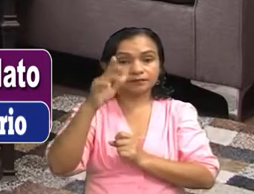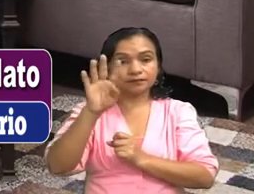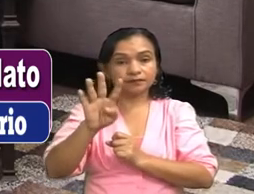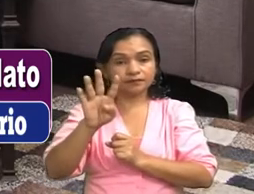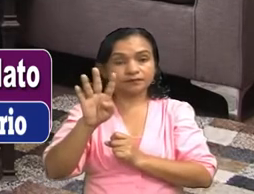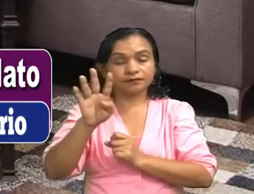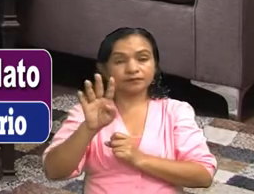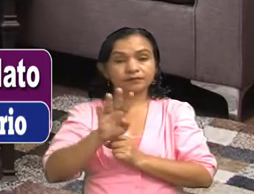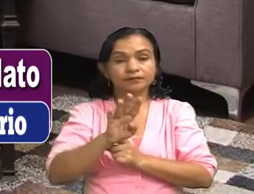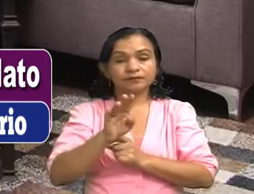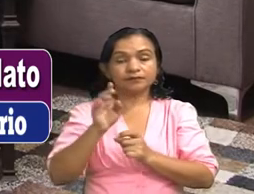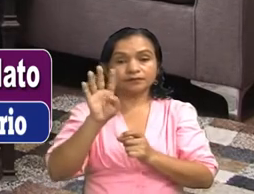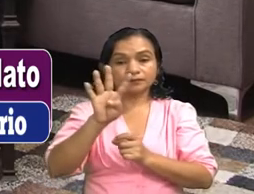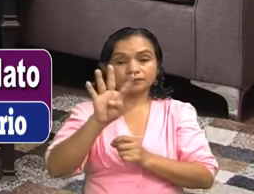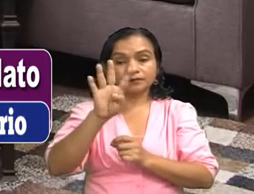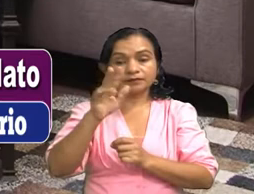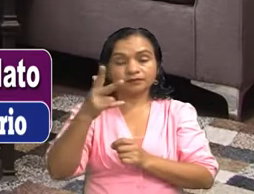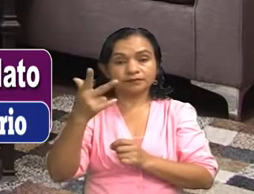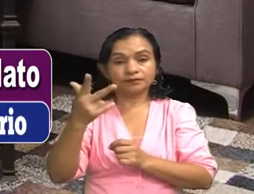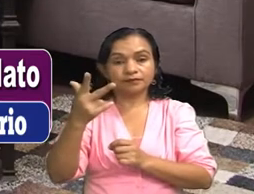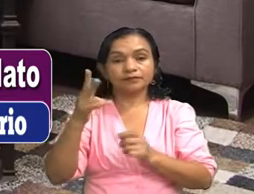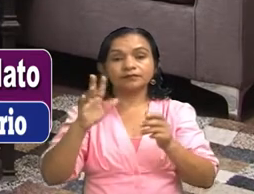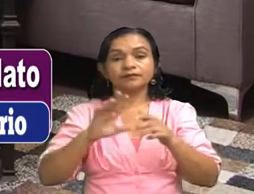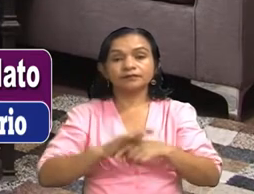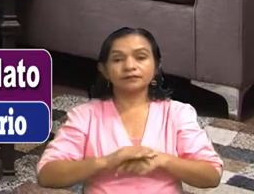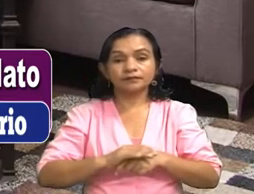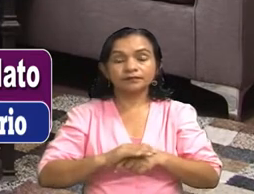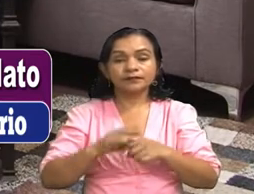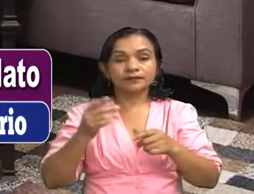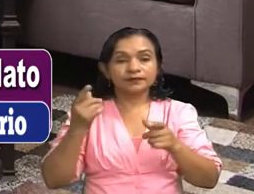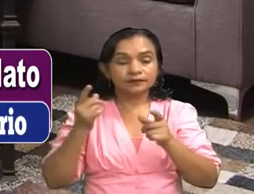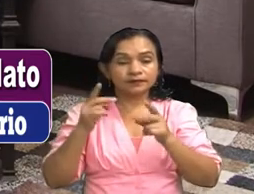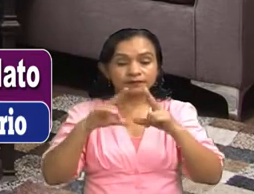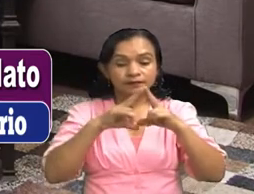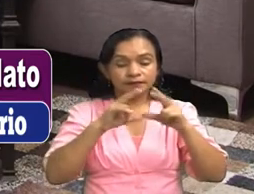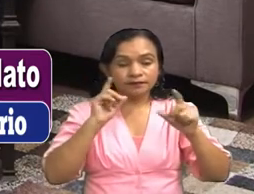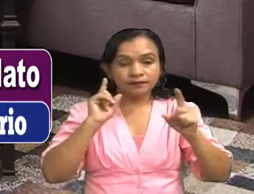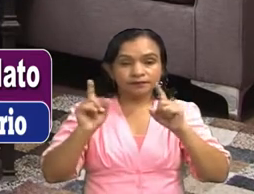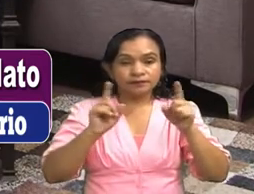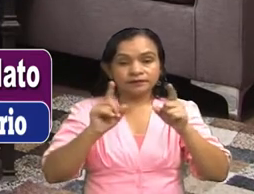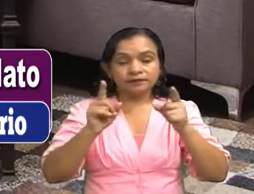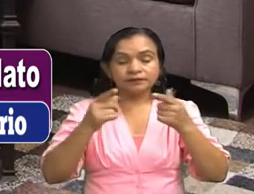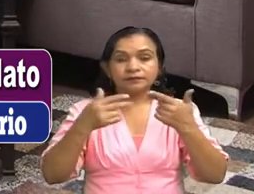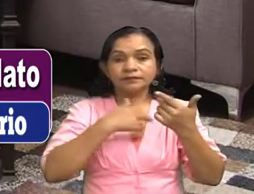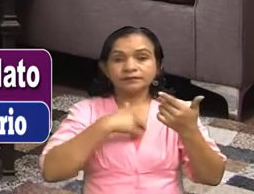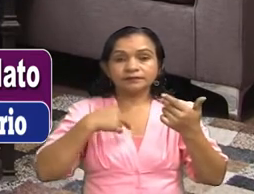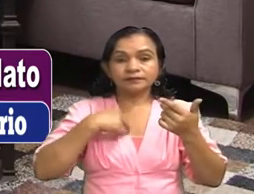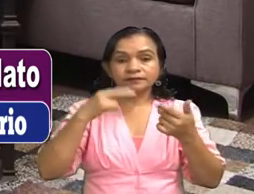países, solo hay 48. Y nos tocó competir en el 2018